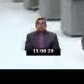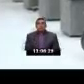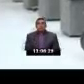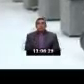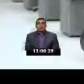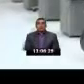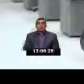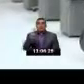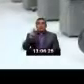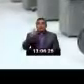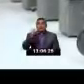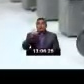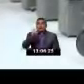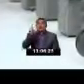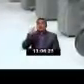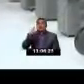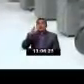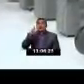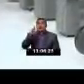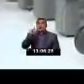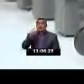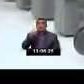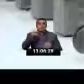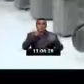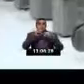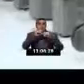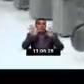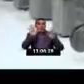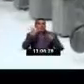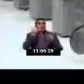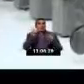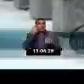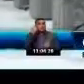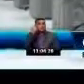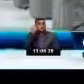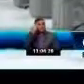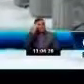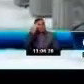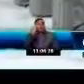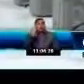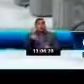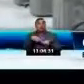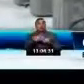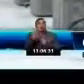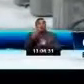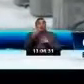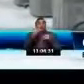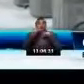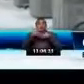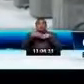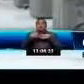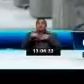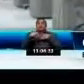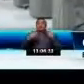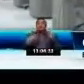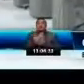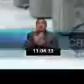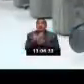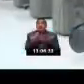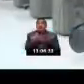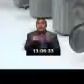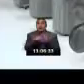Juan Zapata, quien ha aclarado también algunos otros puntos relacionados con estas disposiciones que regirán a partir del 13 de septiembre. Es la información que tenemos desde